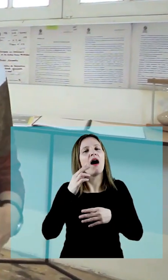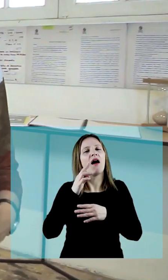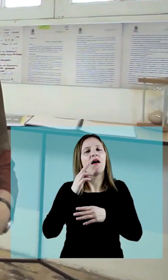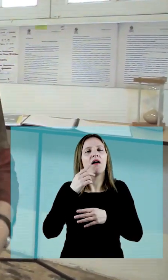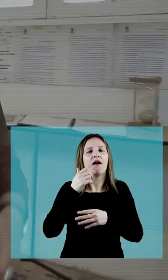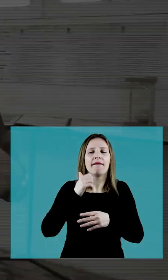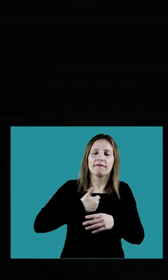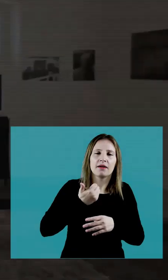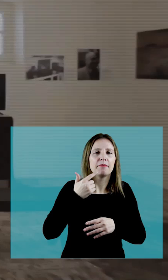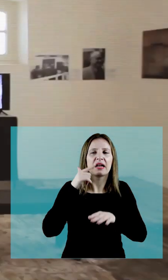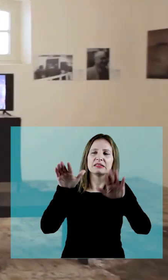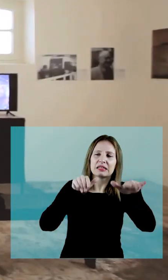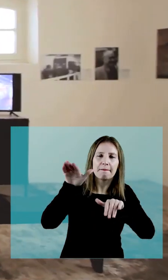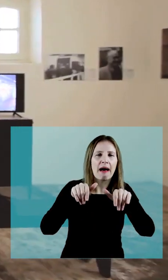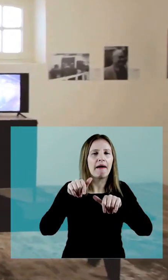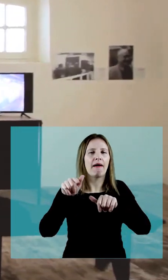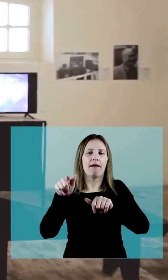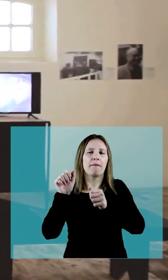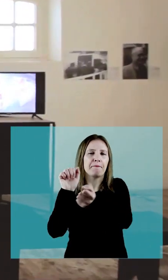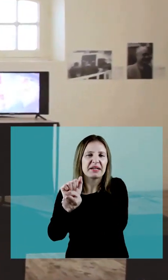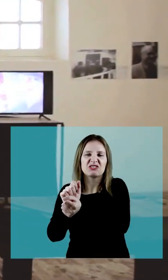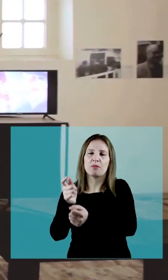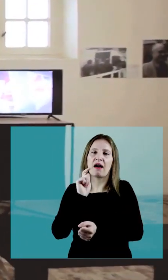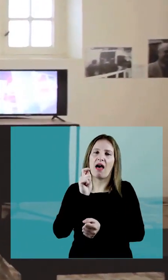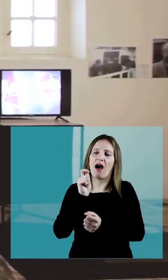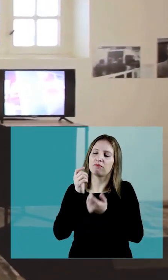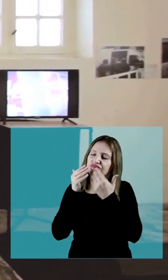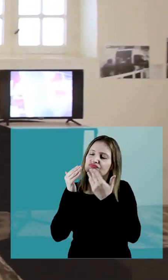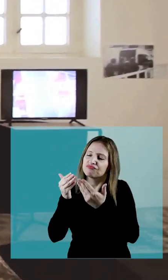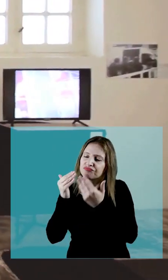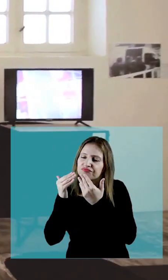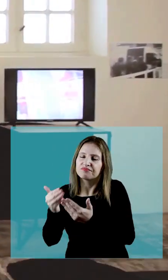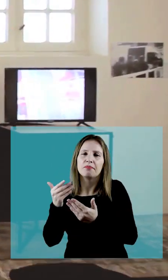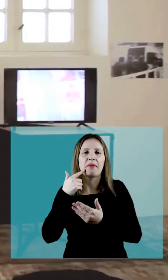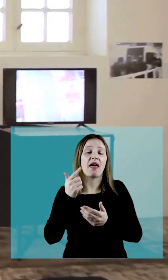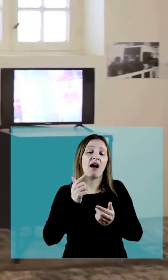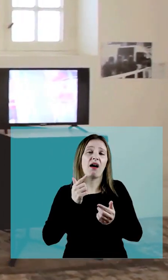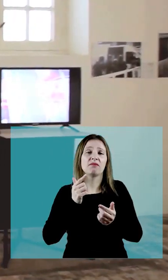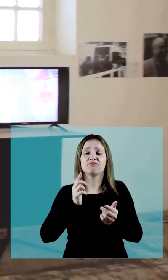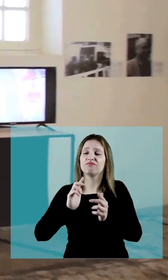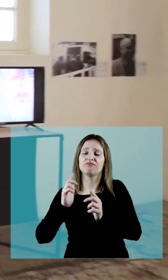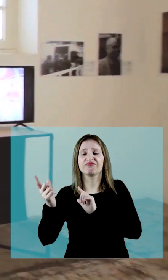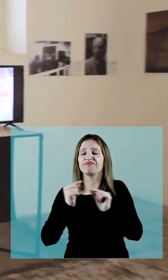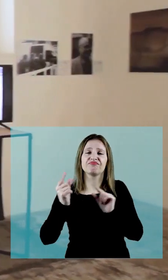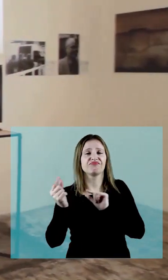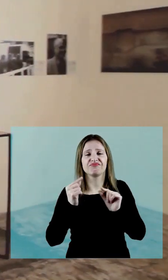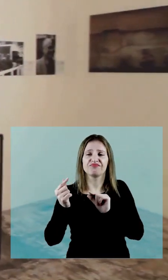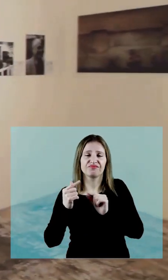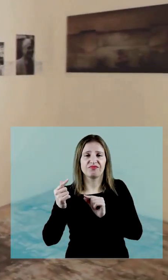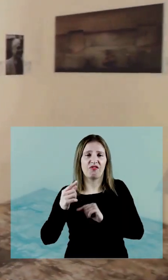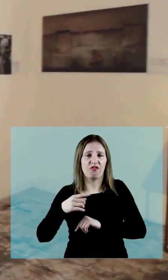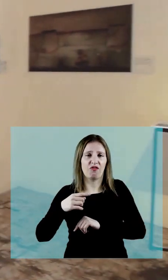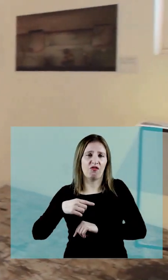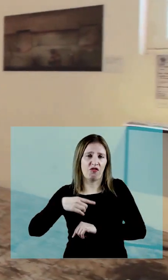los detenidos, para ser interrogados o para conversaciones informales que tenían los represores con ellos.